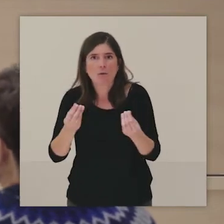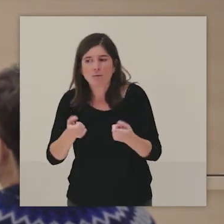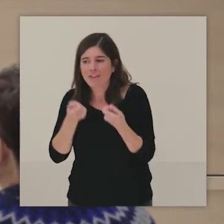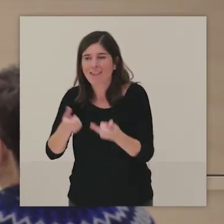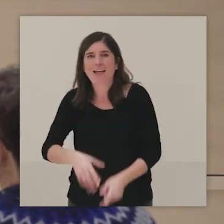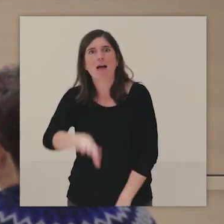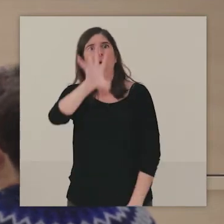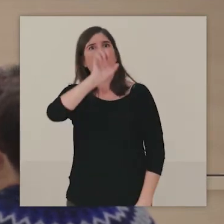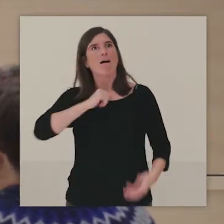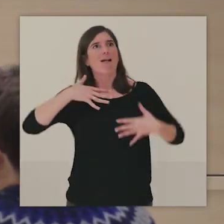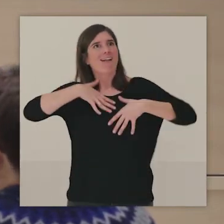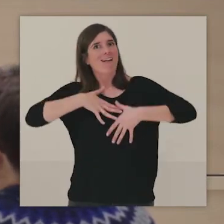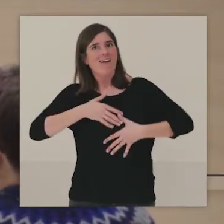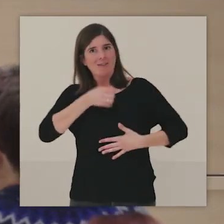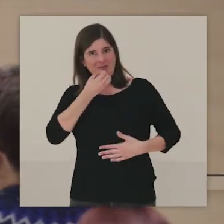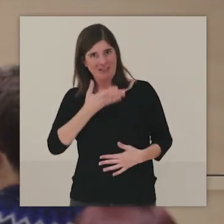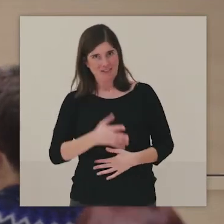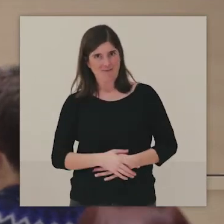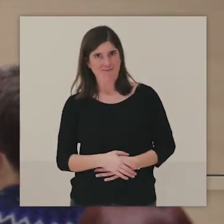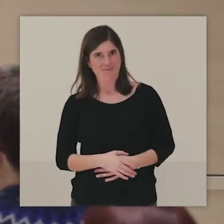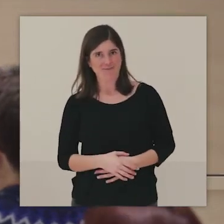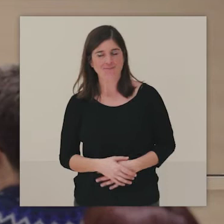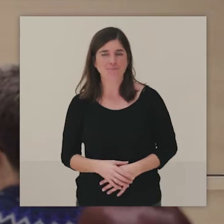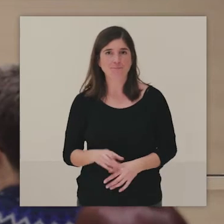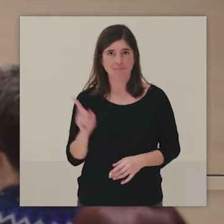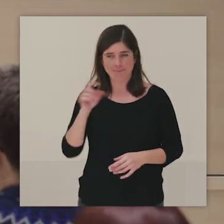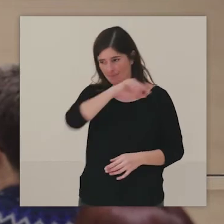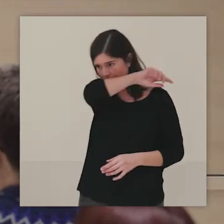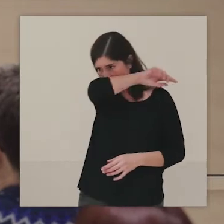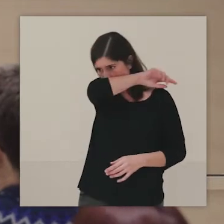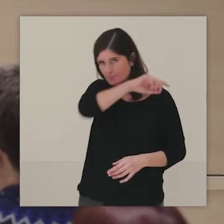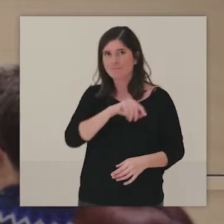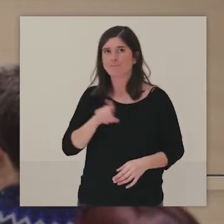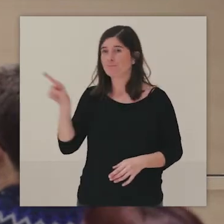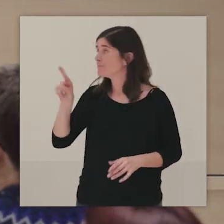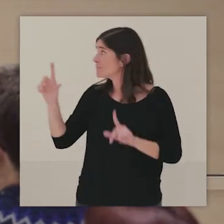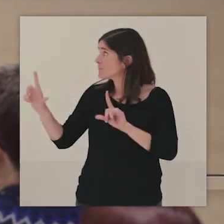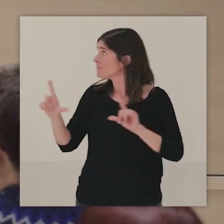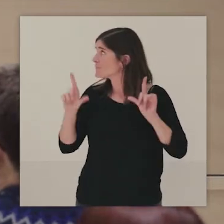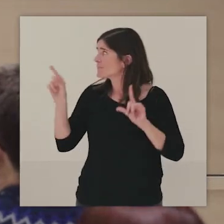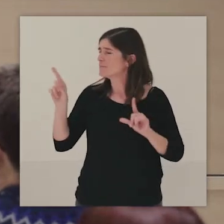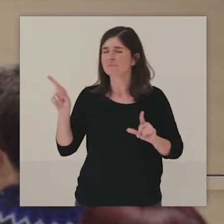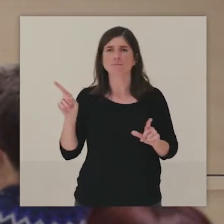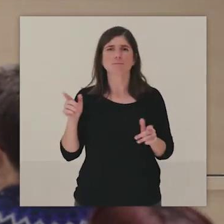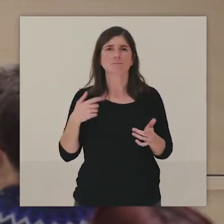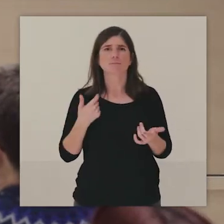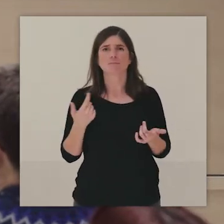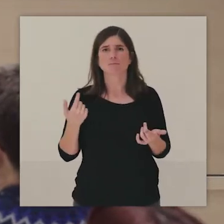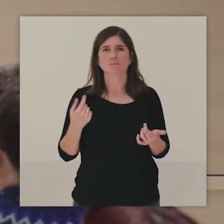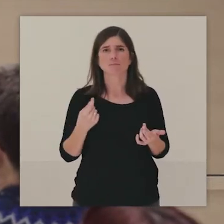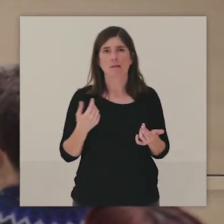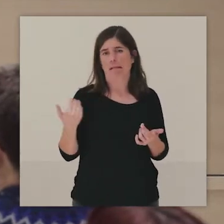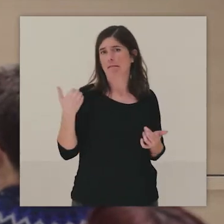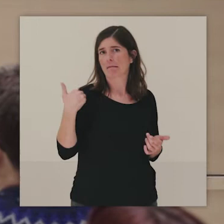Esta diapositiva se la quiero remarcar también por una cuestión importante. Son dos conceptos que ahora últimamente, en estos últimos